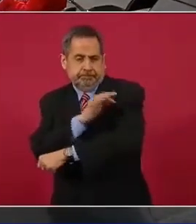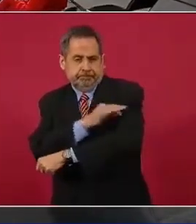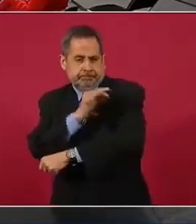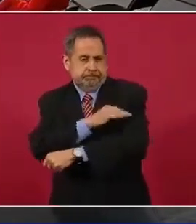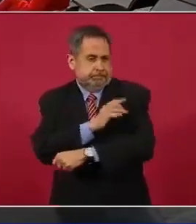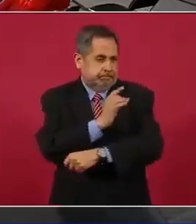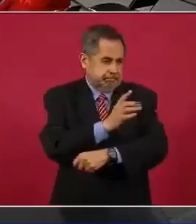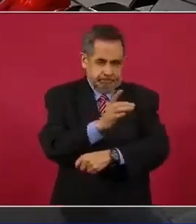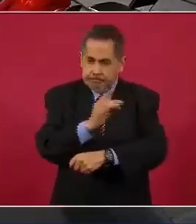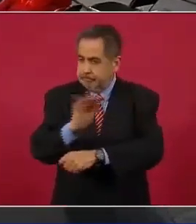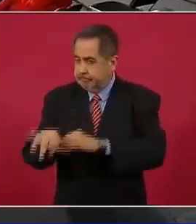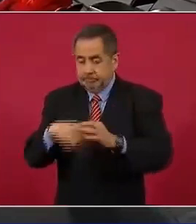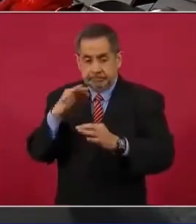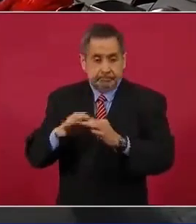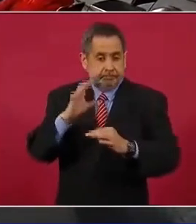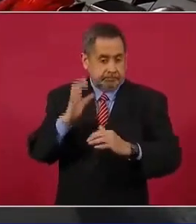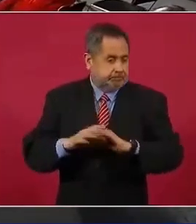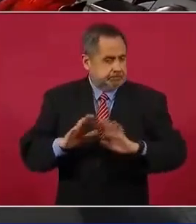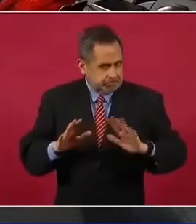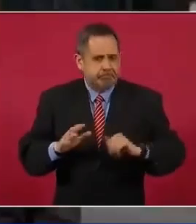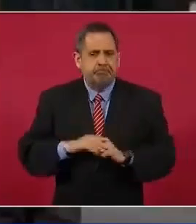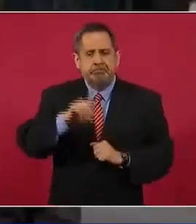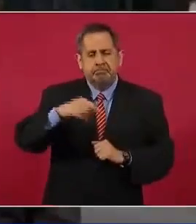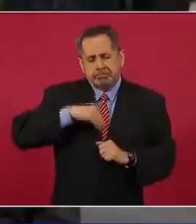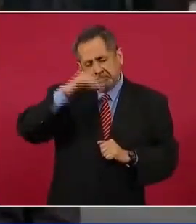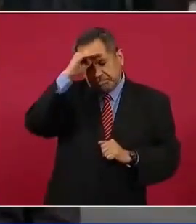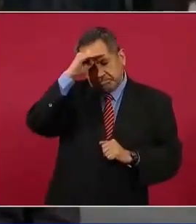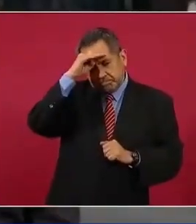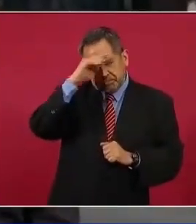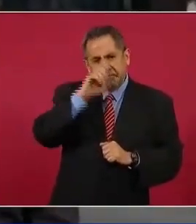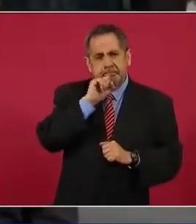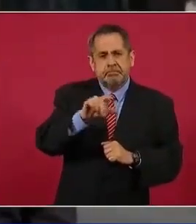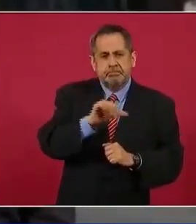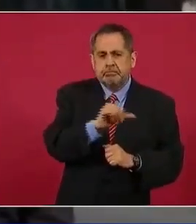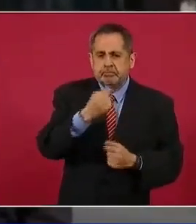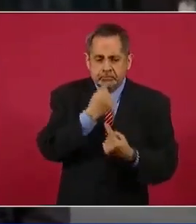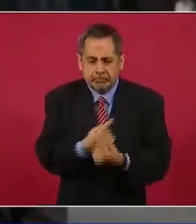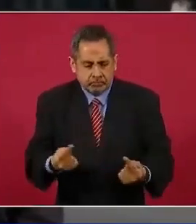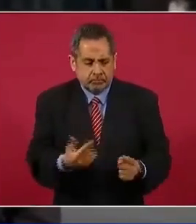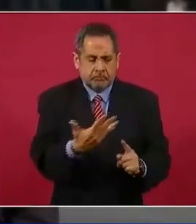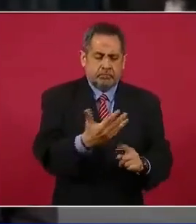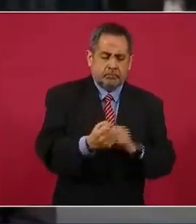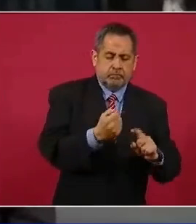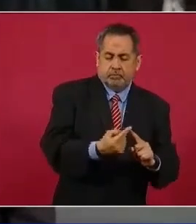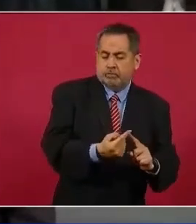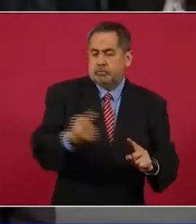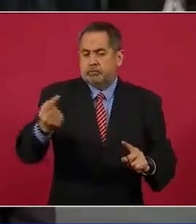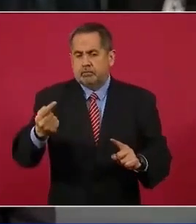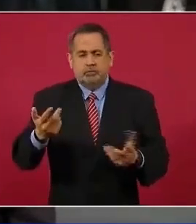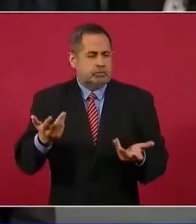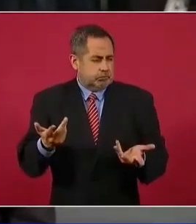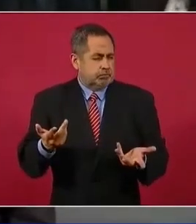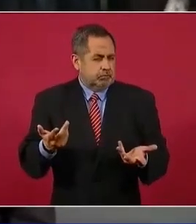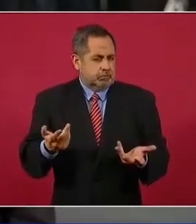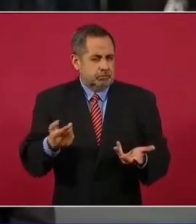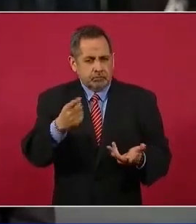grupos prioritarios, si han pensado o analizado en incluir a los niños de 5 años en adelante, ya que se